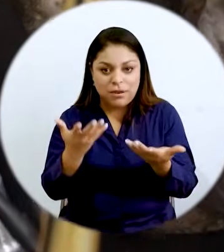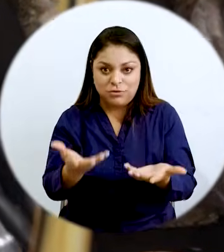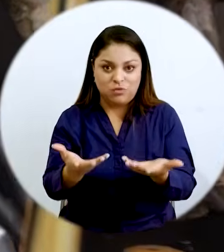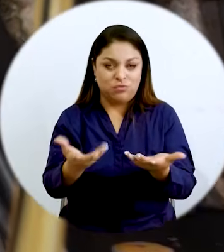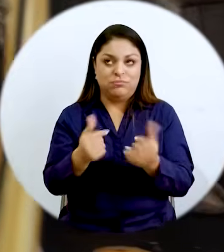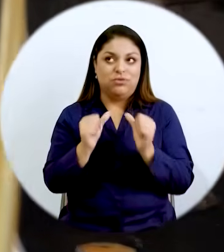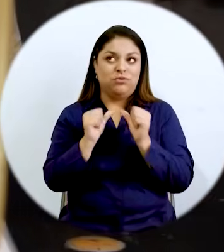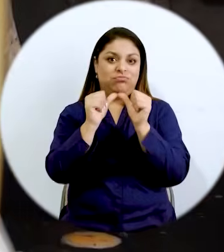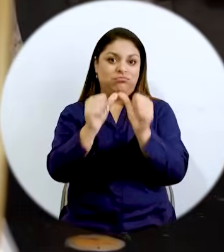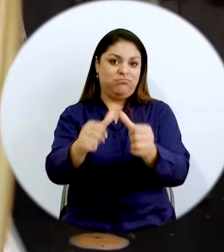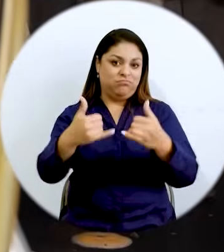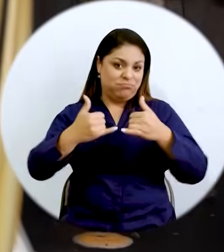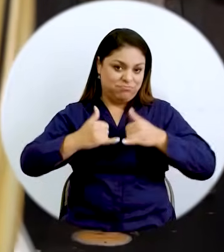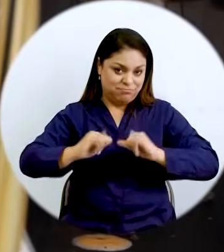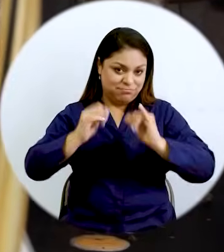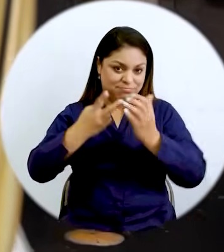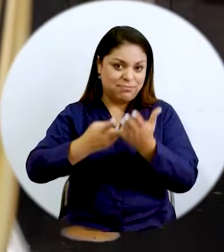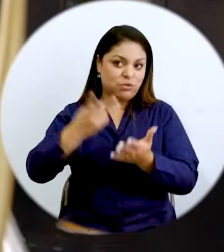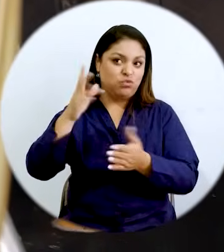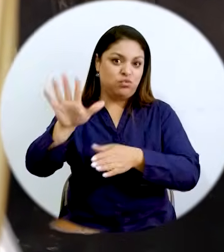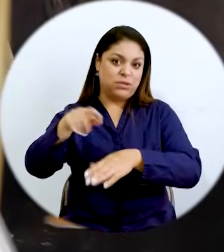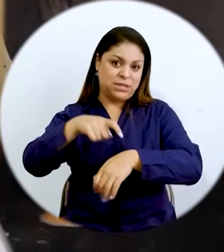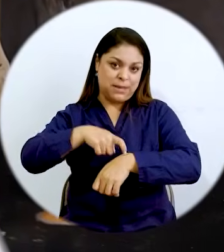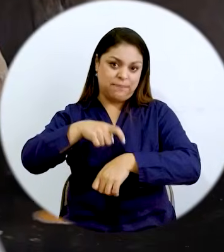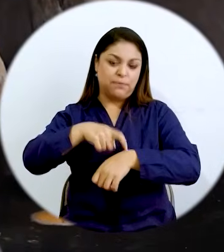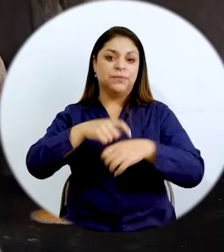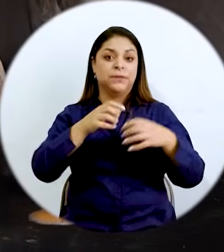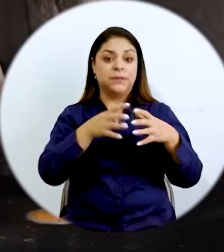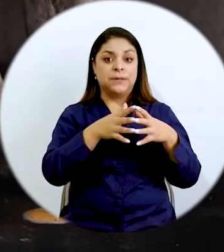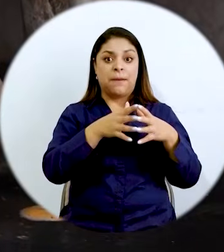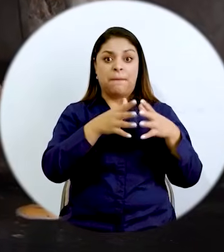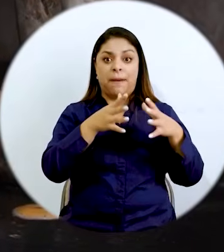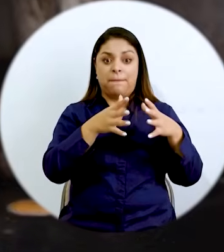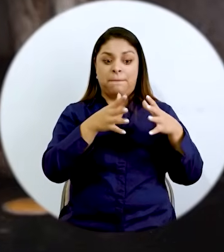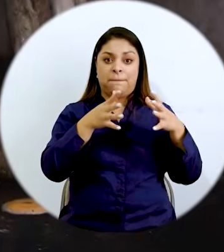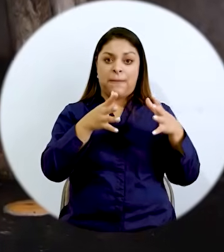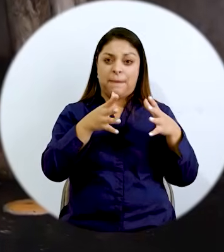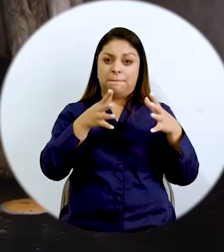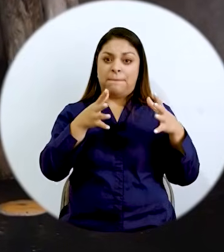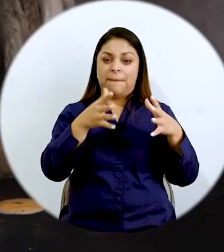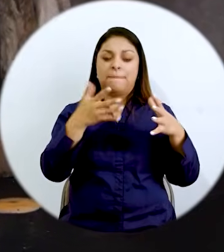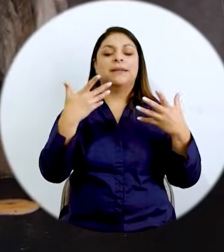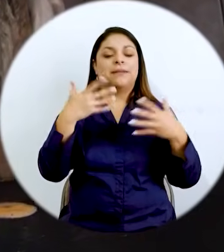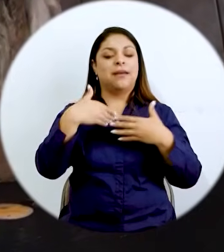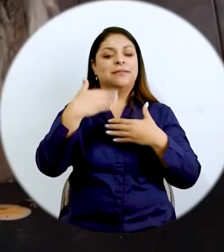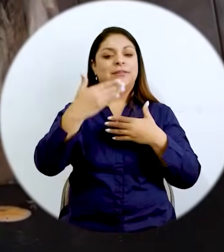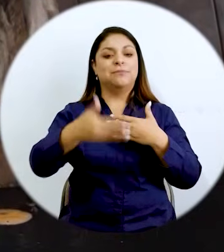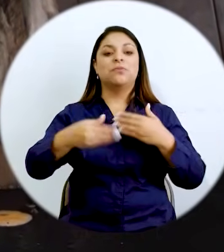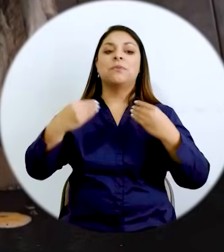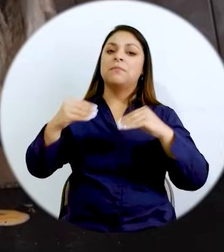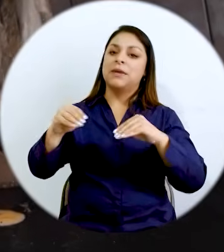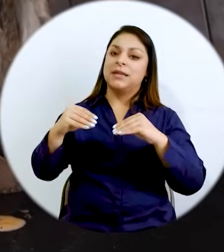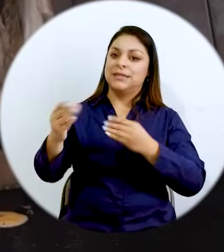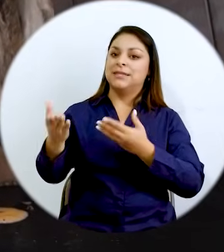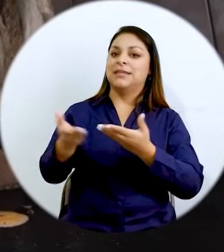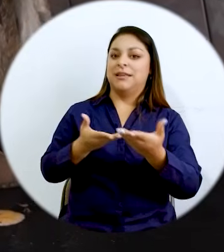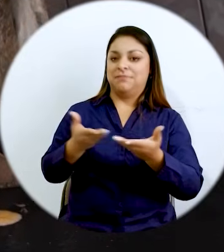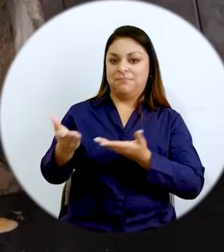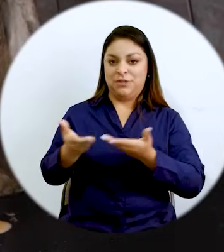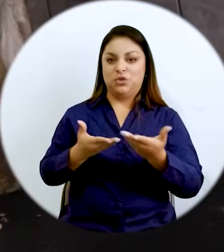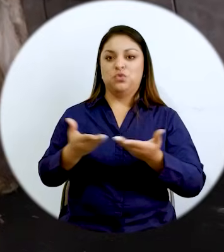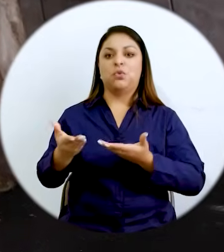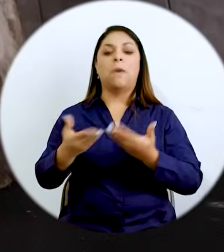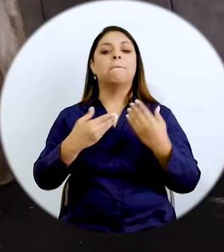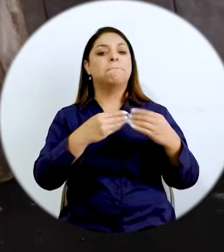¿verdad? Entonces, ya después, cuando nos fuimos ampliando, vendíamos el servicio. Ya después